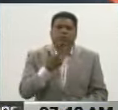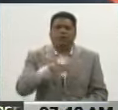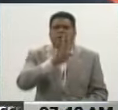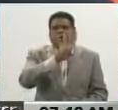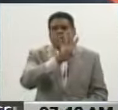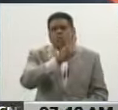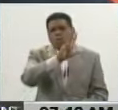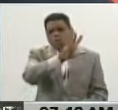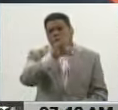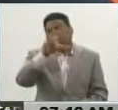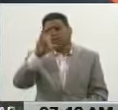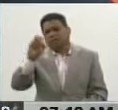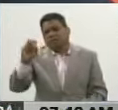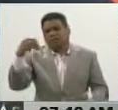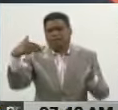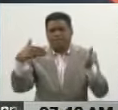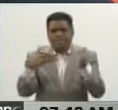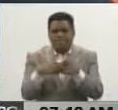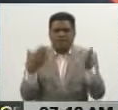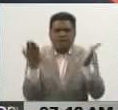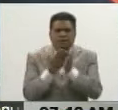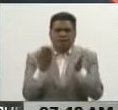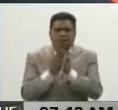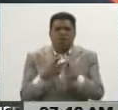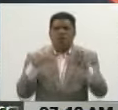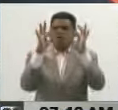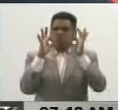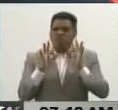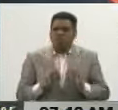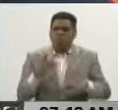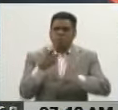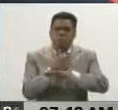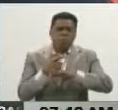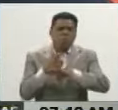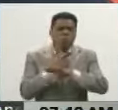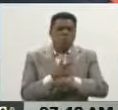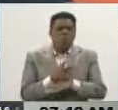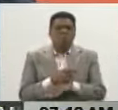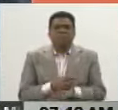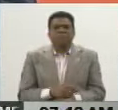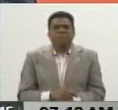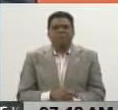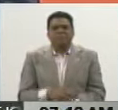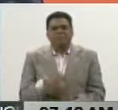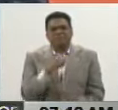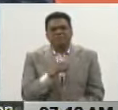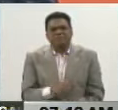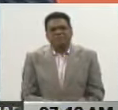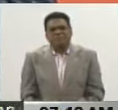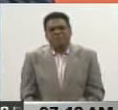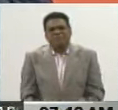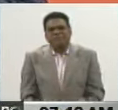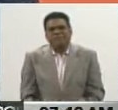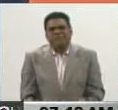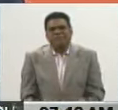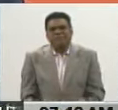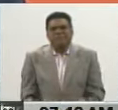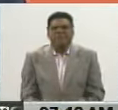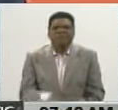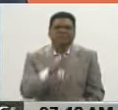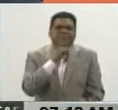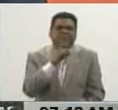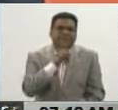30.000 instituciones educativas, tanto públicas como oficiales, y bueno, saliendo adelante con la difícil